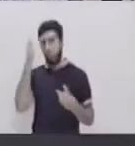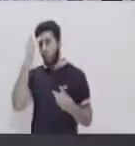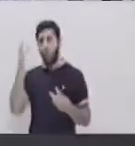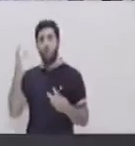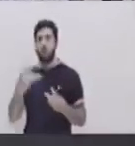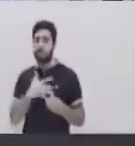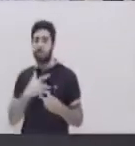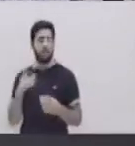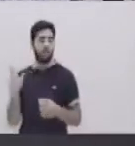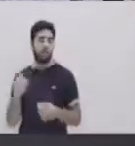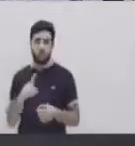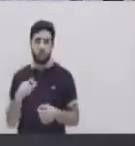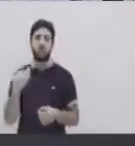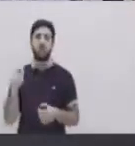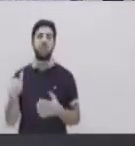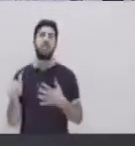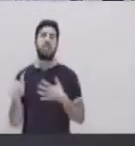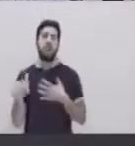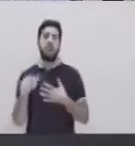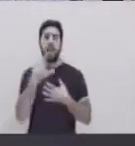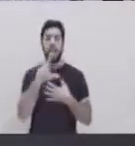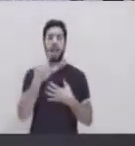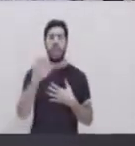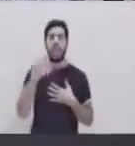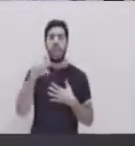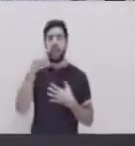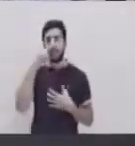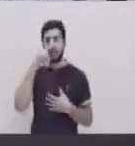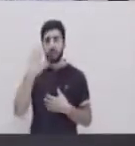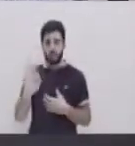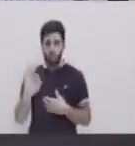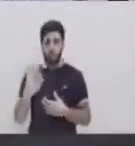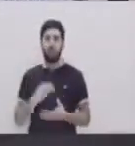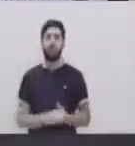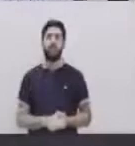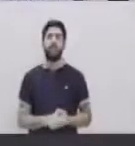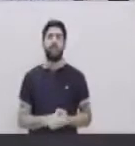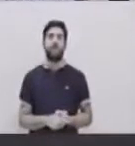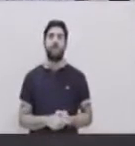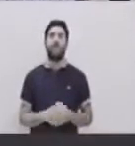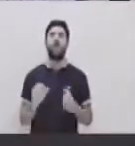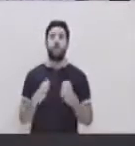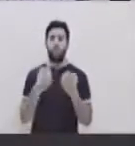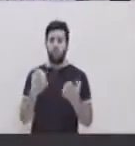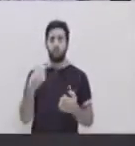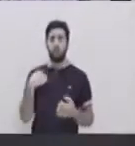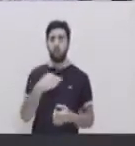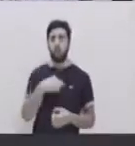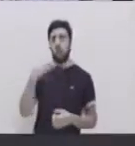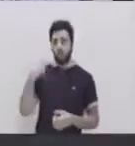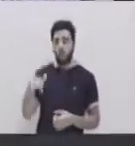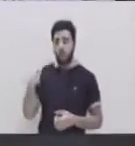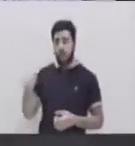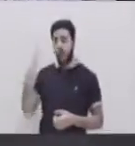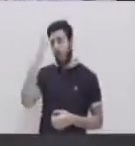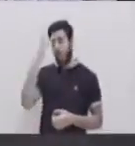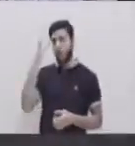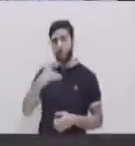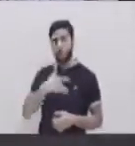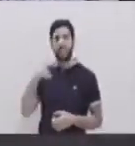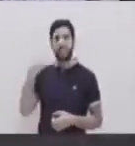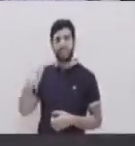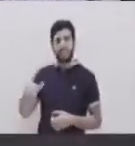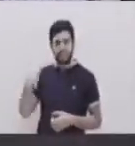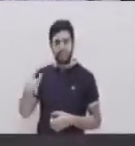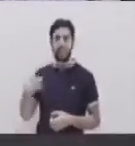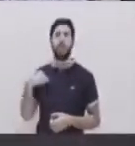que es inconsciente, que se le llaman lectos. En este caso nos vamos a concentrar únicamente en el consciente. ¿Por qué consciente?